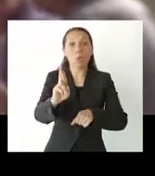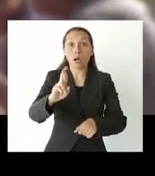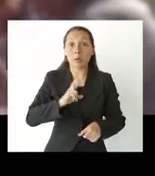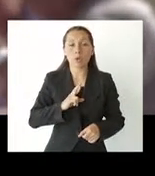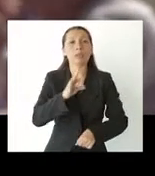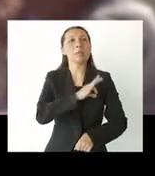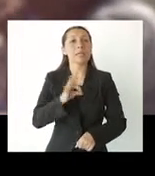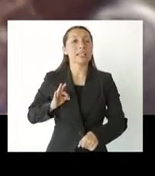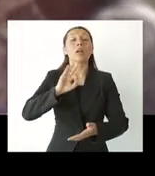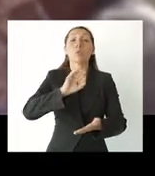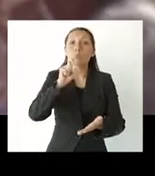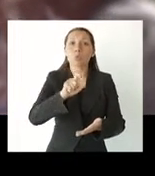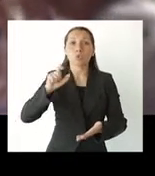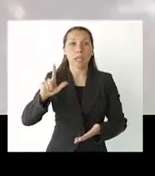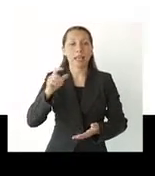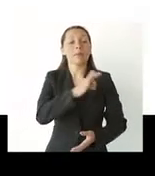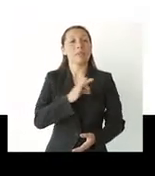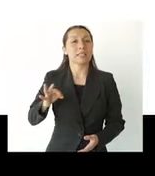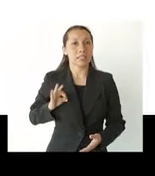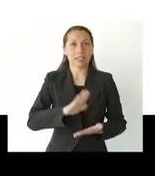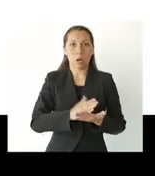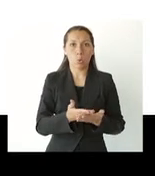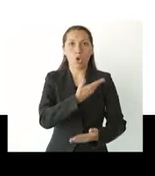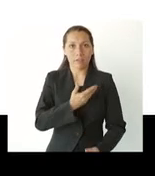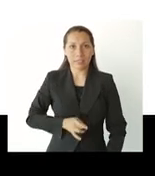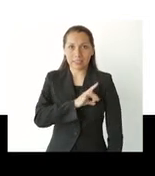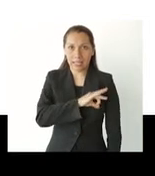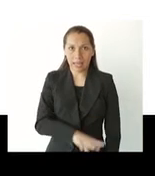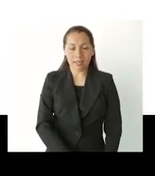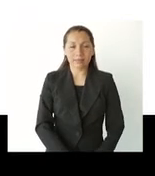más en Salud Responde y en Minsal.cl. Ministerio de Salud. Gobierno de Chile.